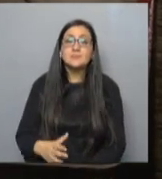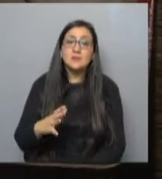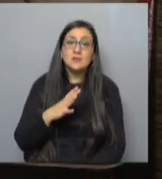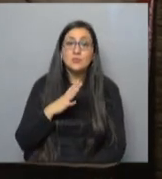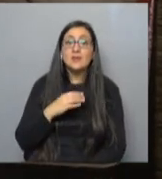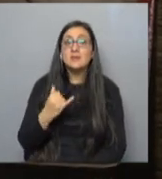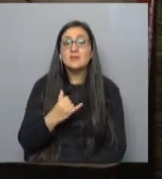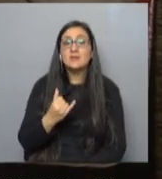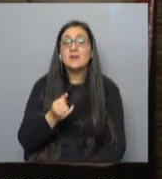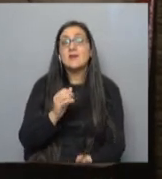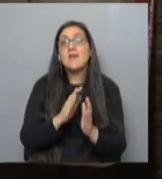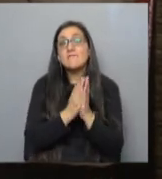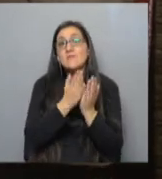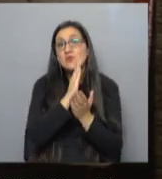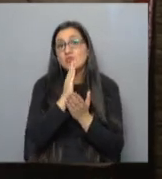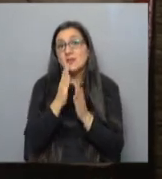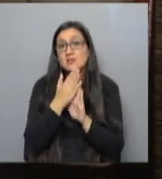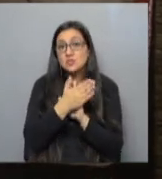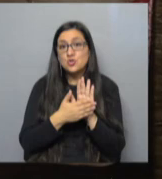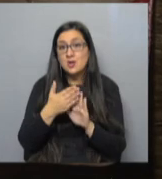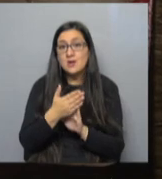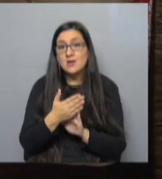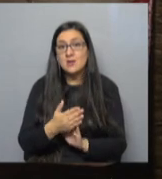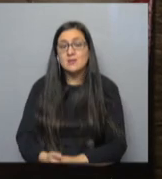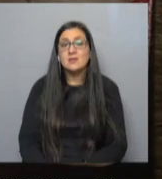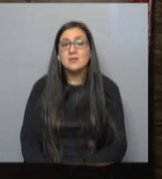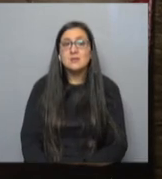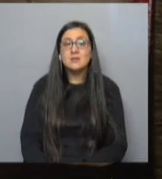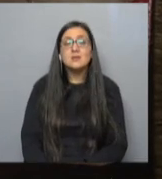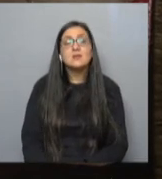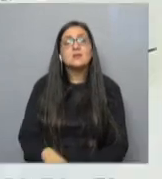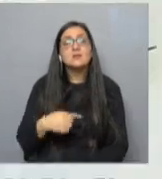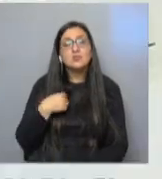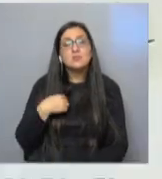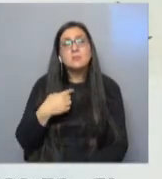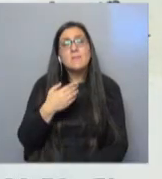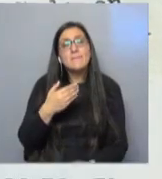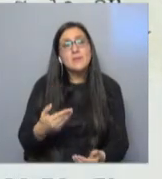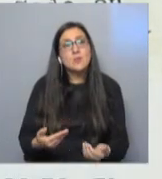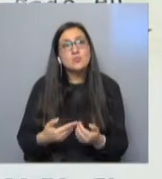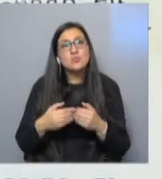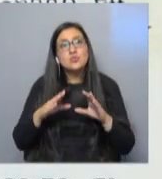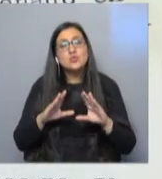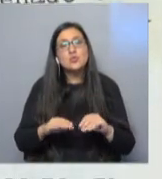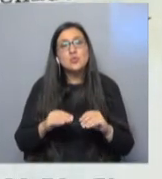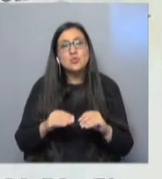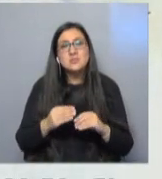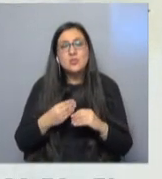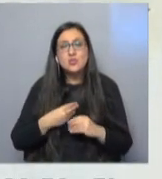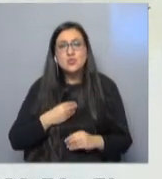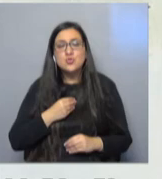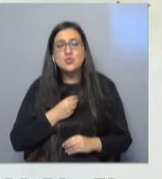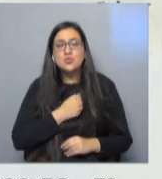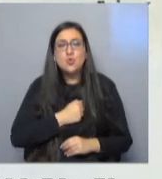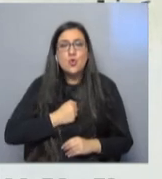biblioteca nacional pero yo me refería si es un todo ese dolor esa impronta que vos como bien decís si pasan muchos exiliados a la vez